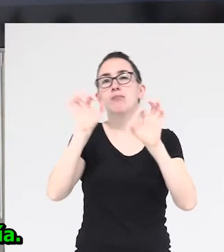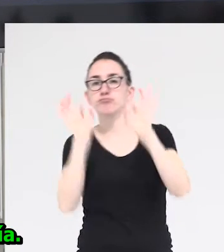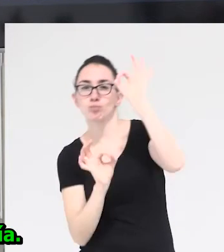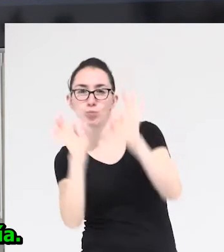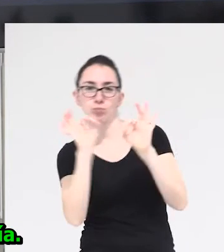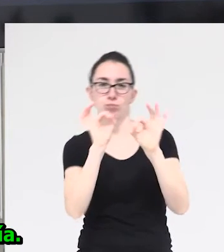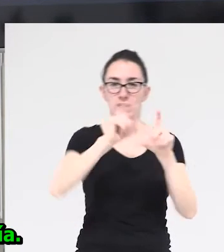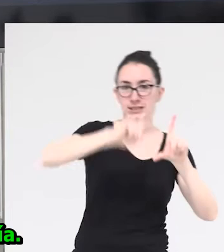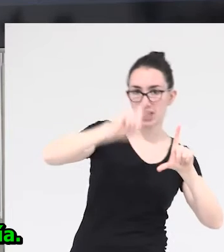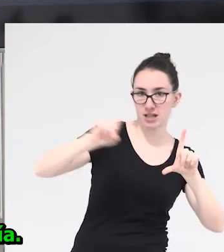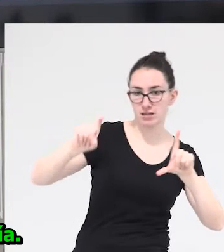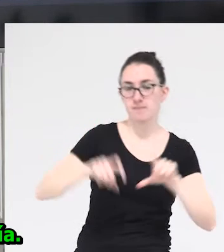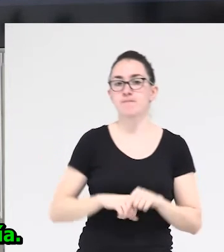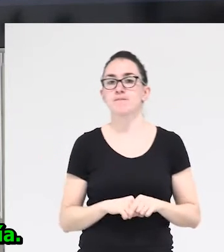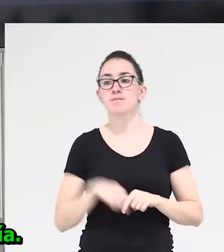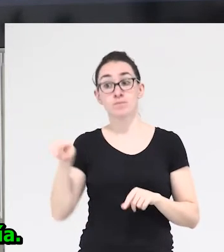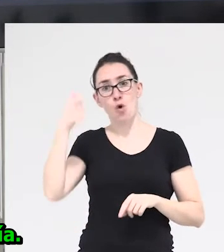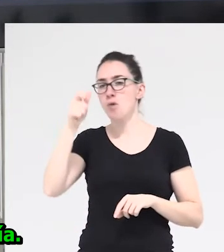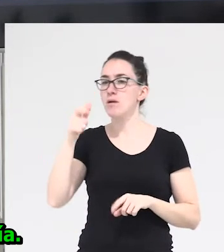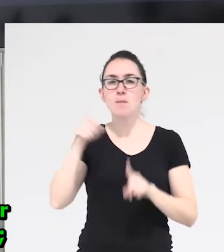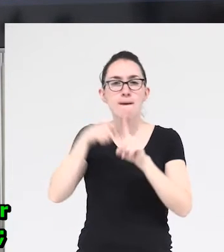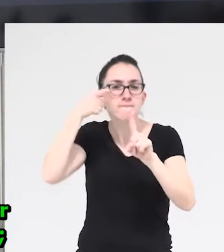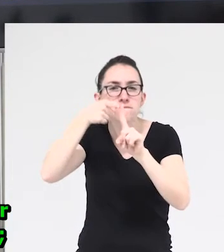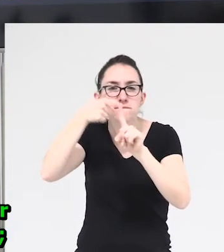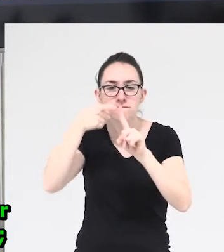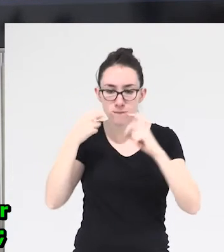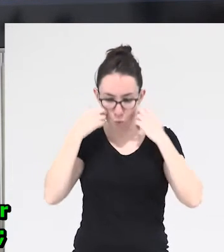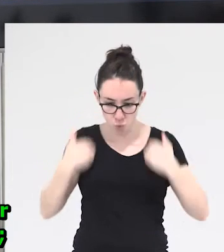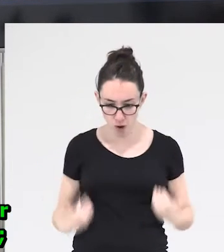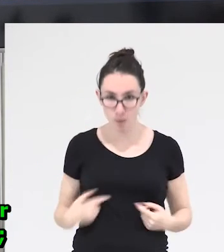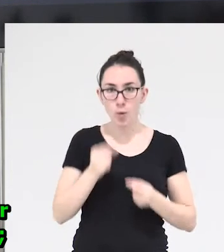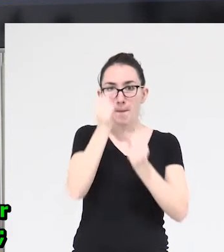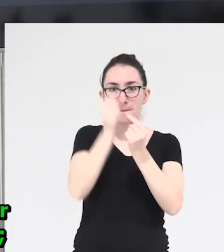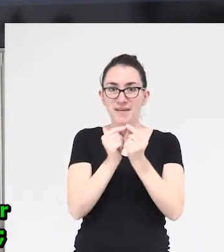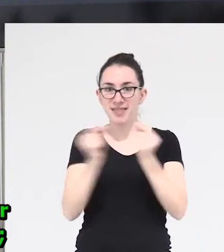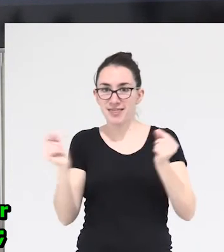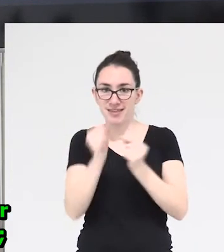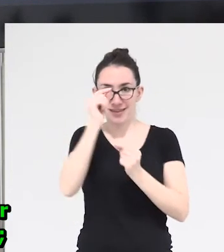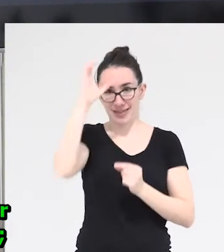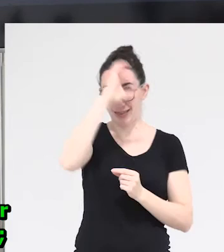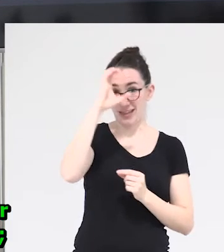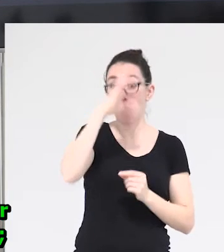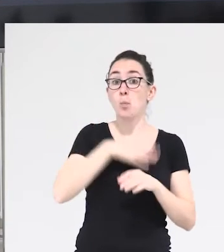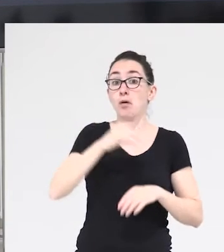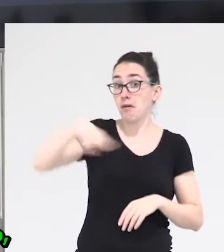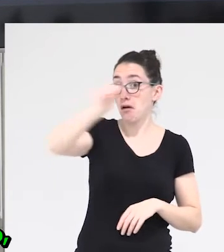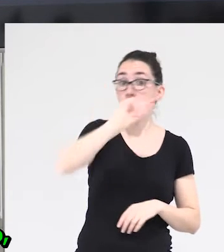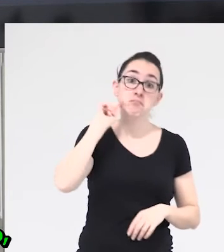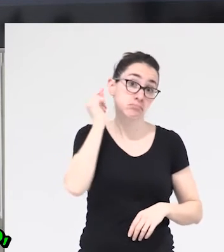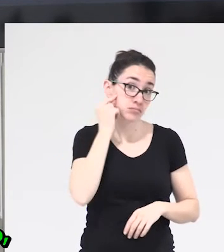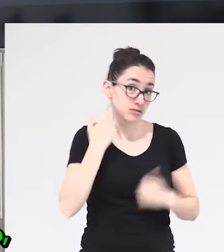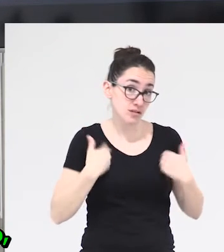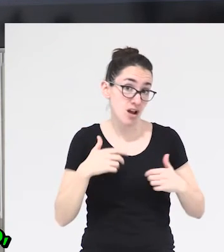estadística. Entonces, este hombre era un obsesionado de la antropometría. O sea, ustedes habrán oído hablar de antropometría, me imagino,